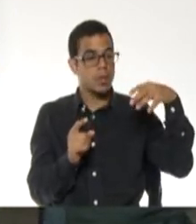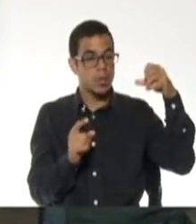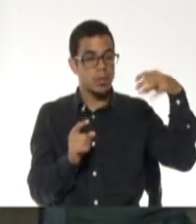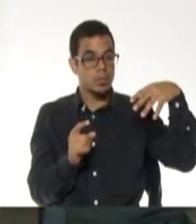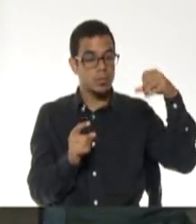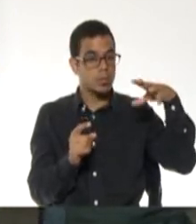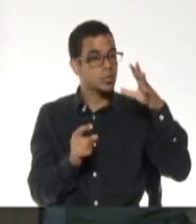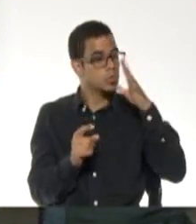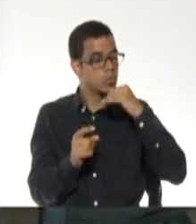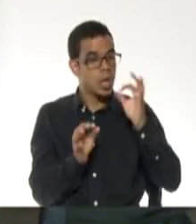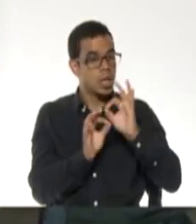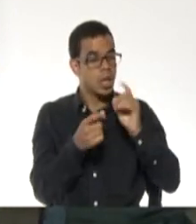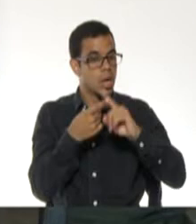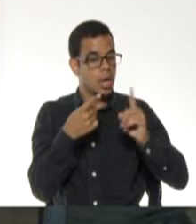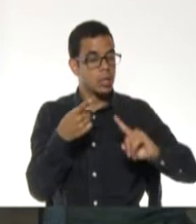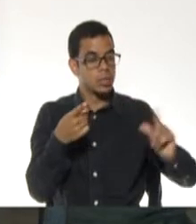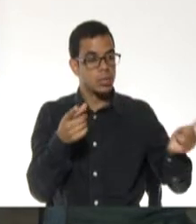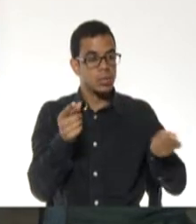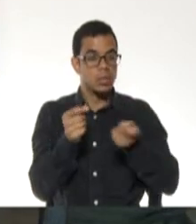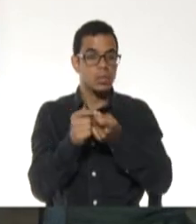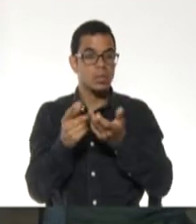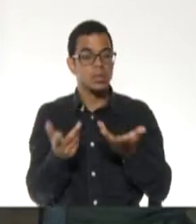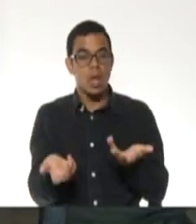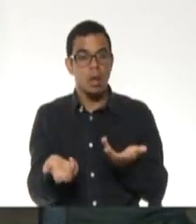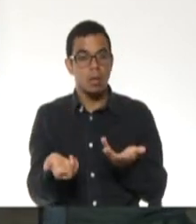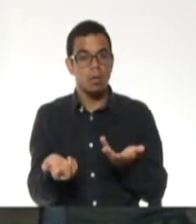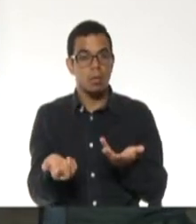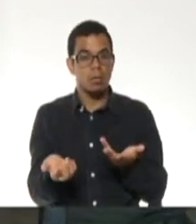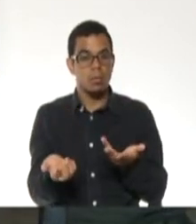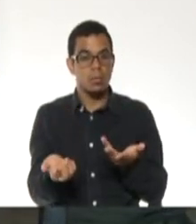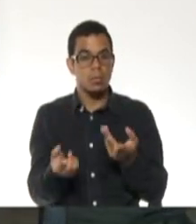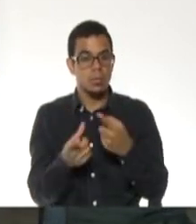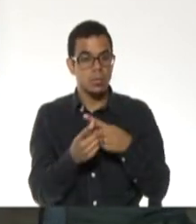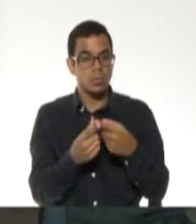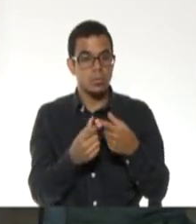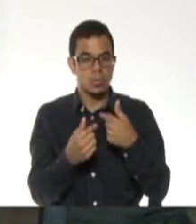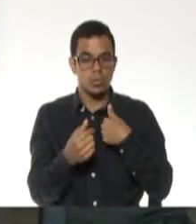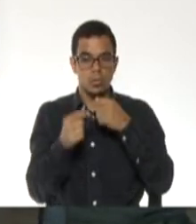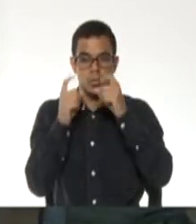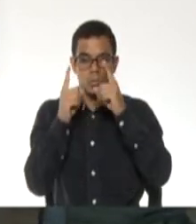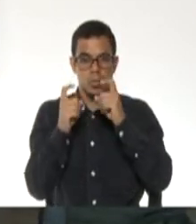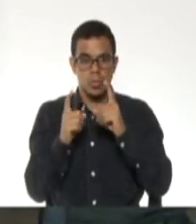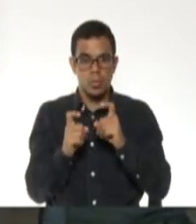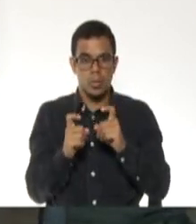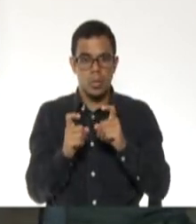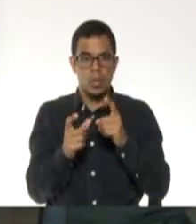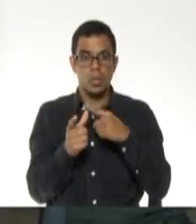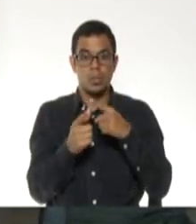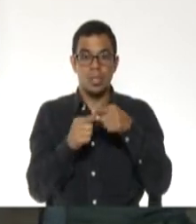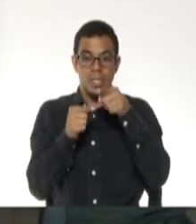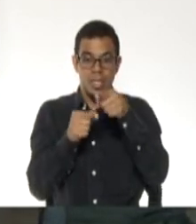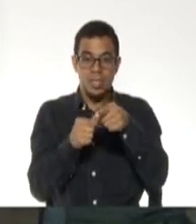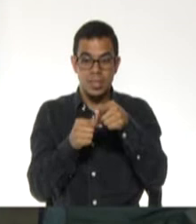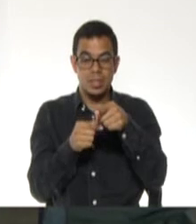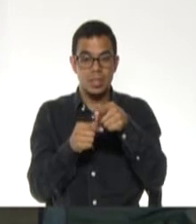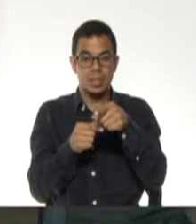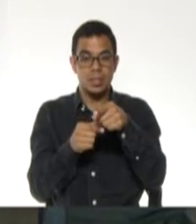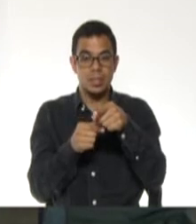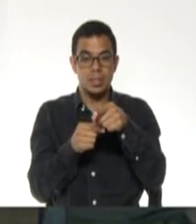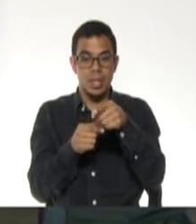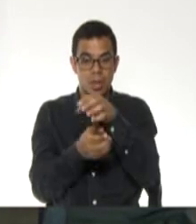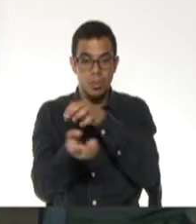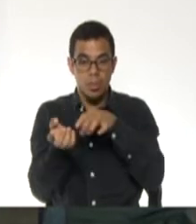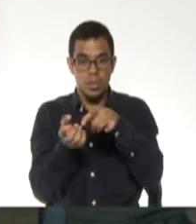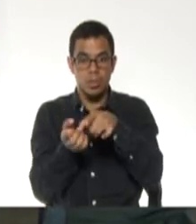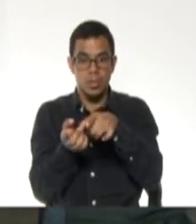entonces en ese diagnóstico, yo puedo ver de que este elemento está fallando. porque